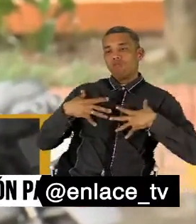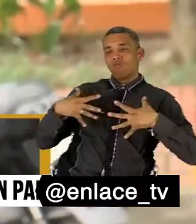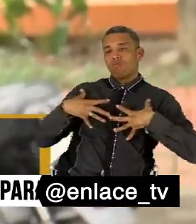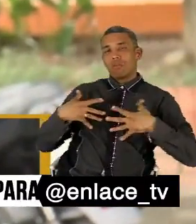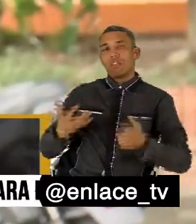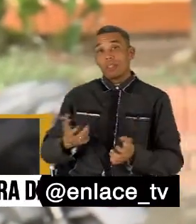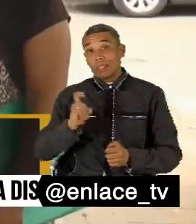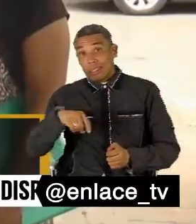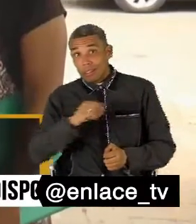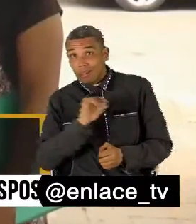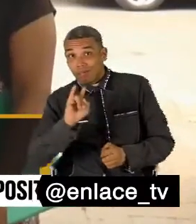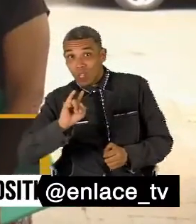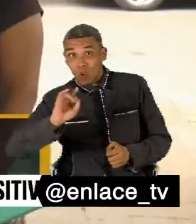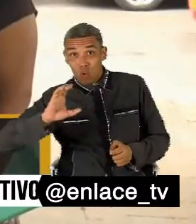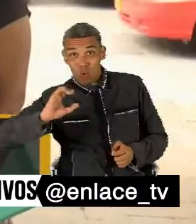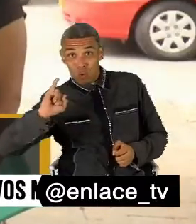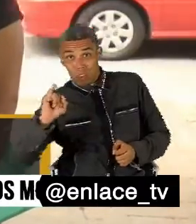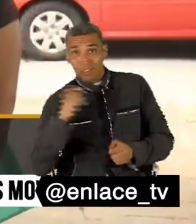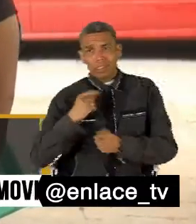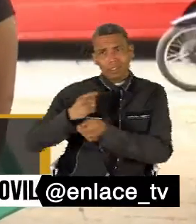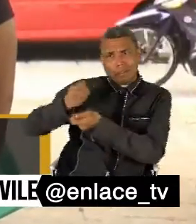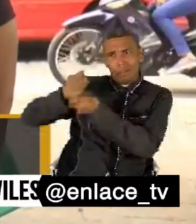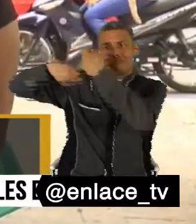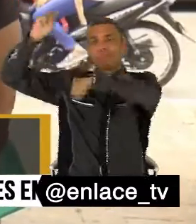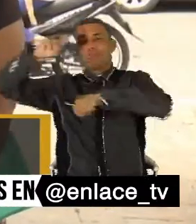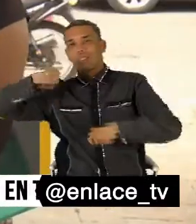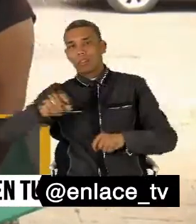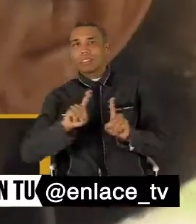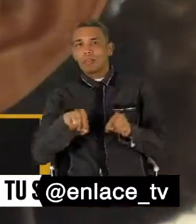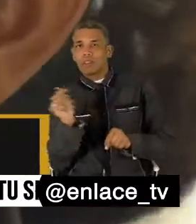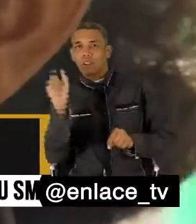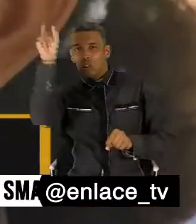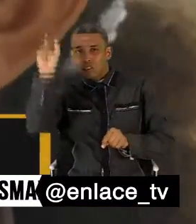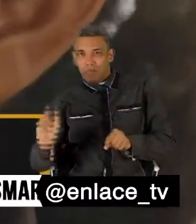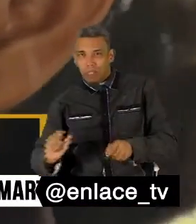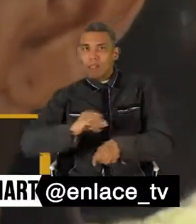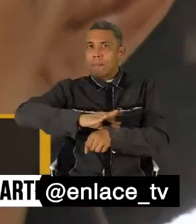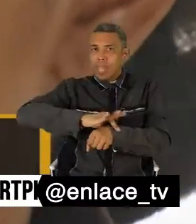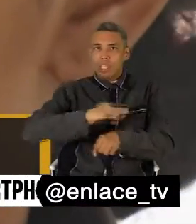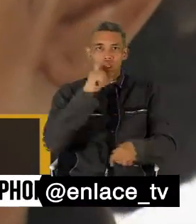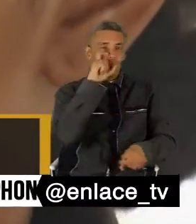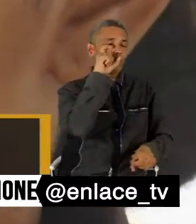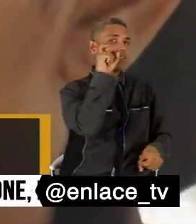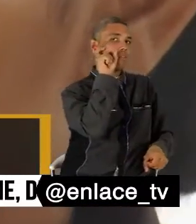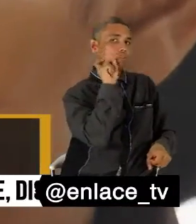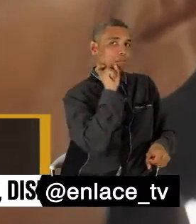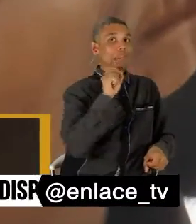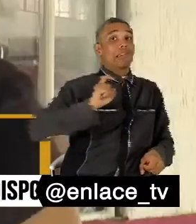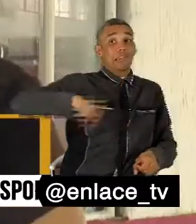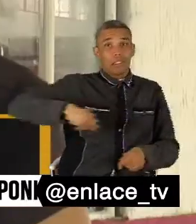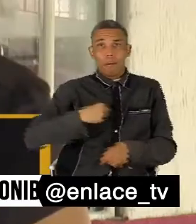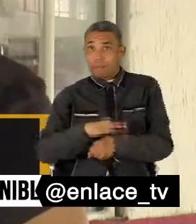De igual forma necesita revisión por parte de un otorrinolaringólogo pediatra, según lo expresa su familiar.